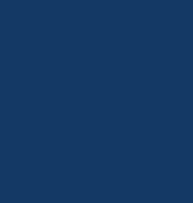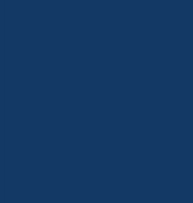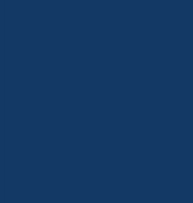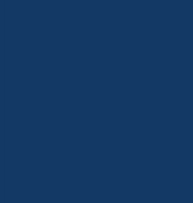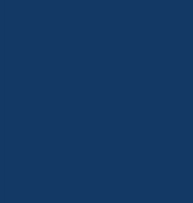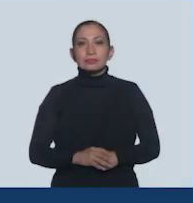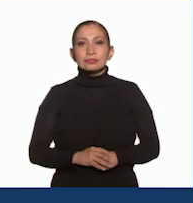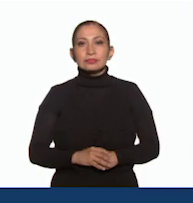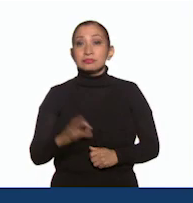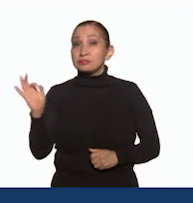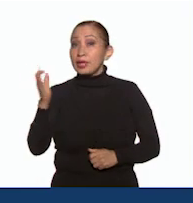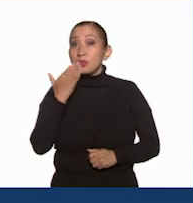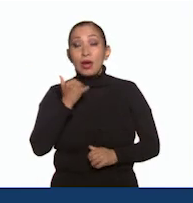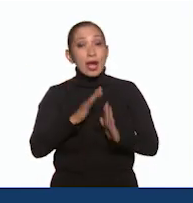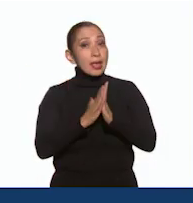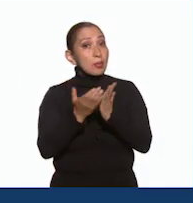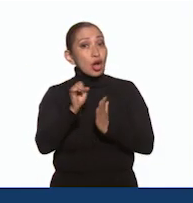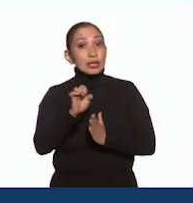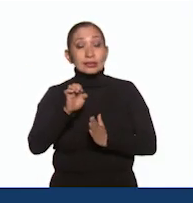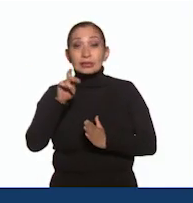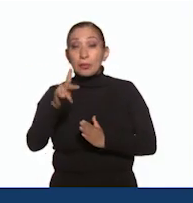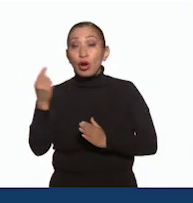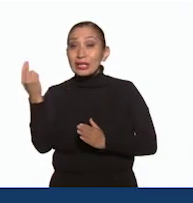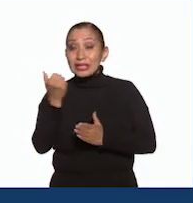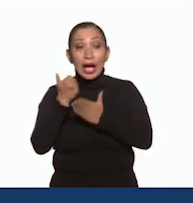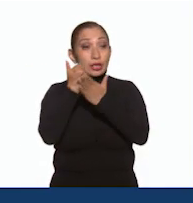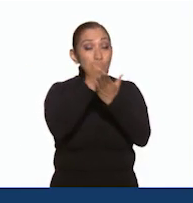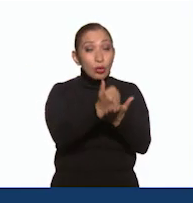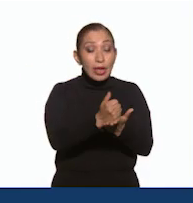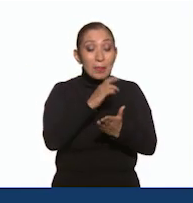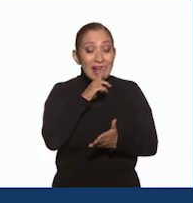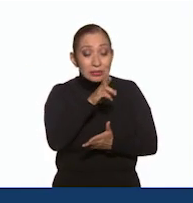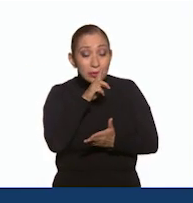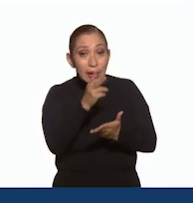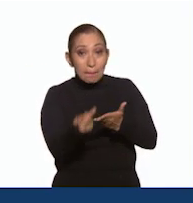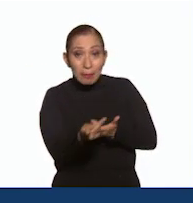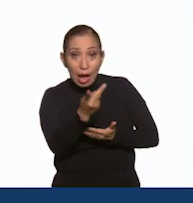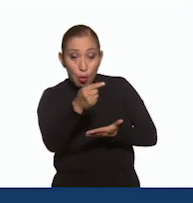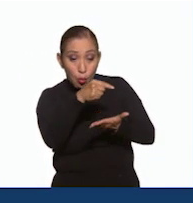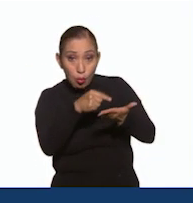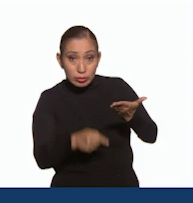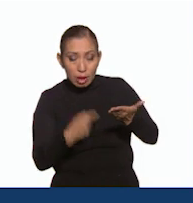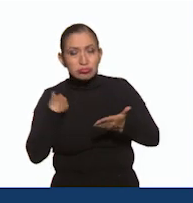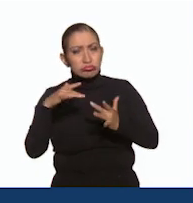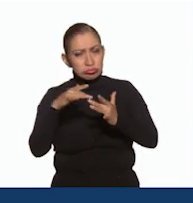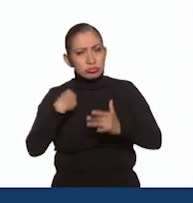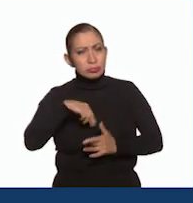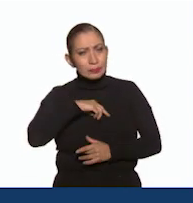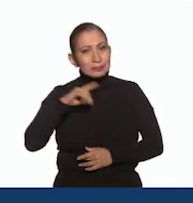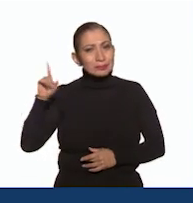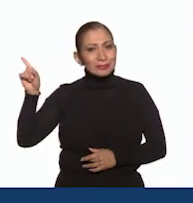Si no tienes el libro de texto o necesitas ayuda para responder las preguntas, contáctanos.